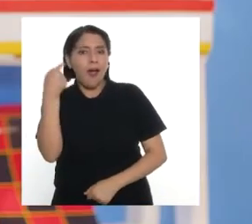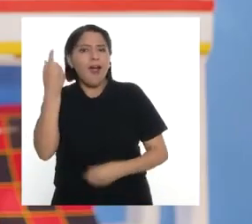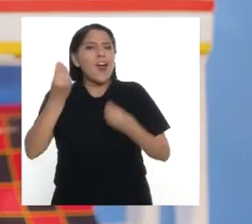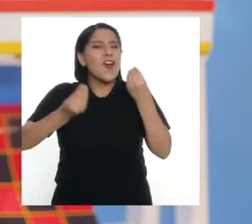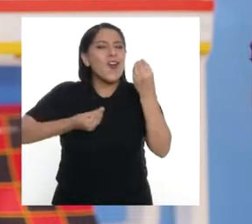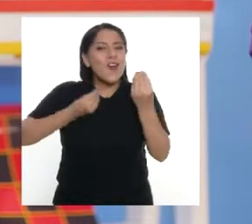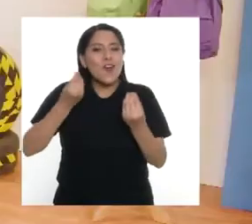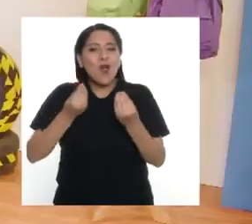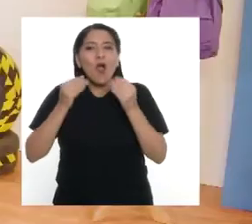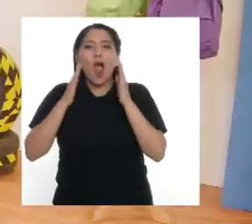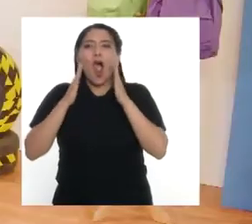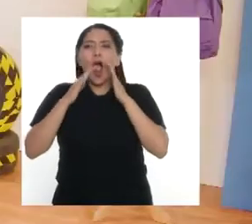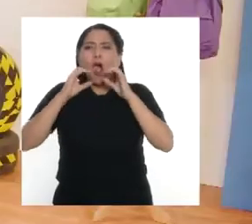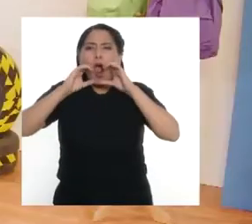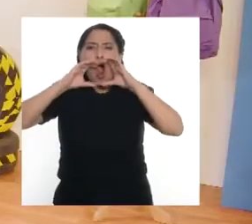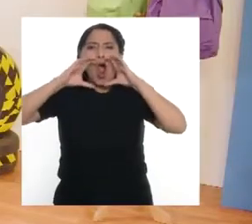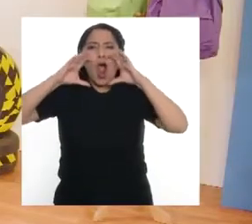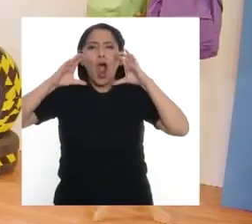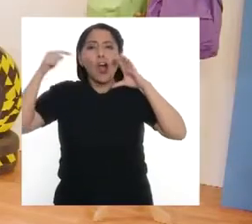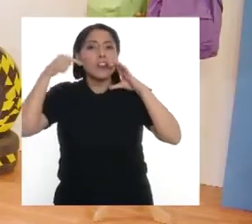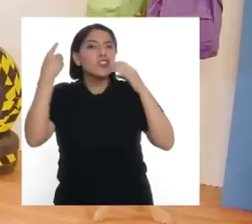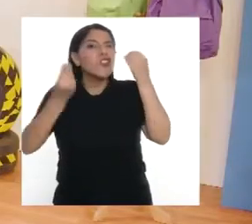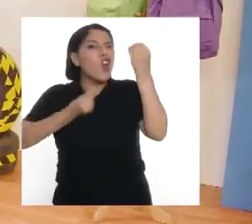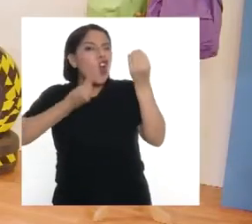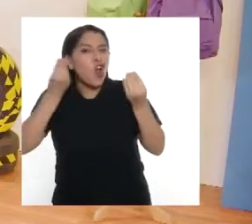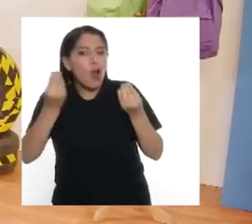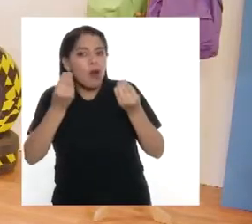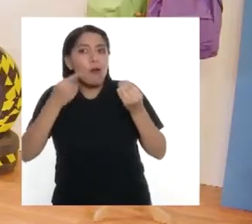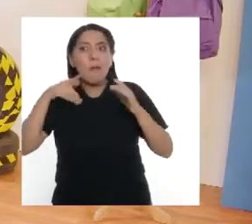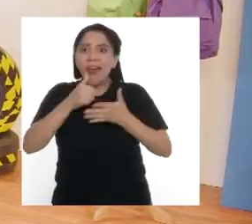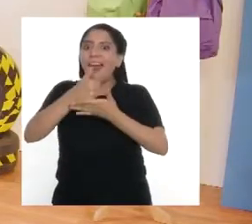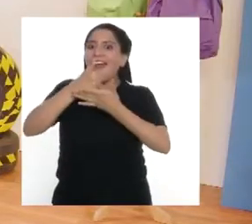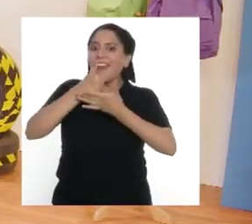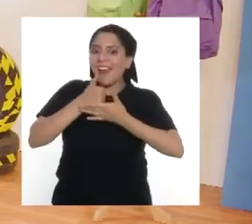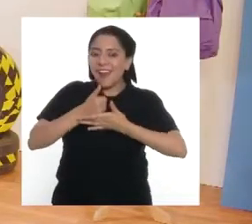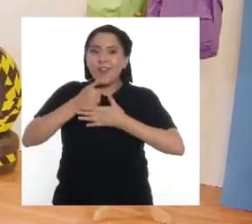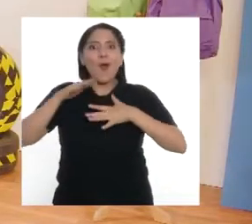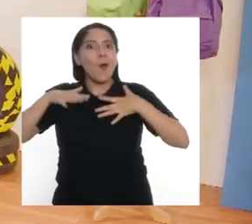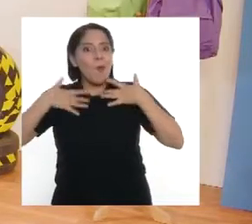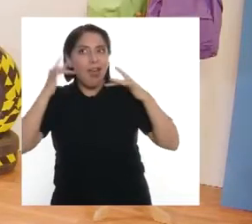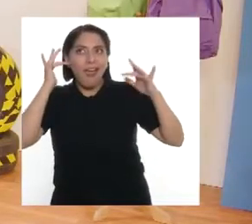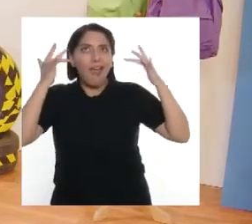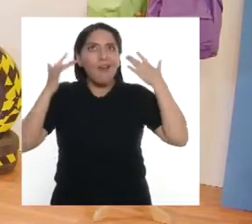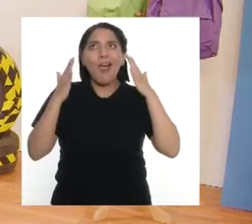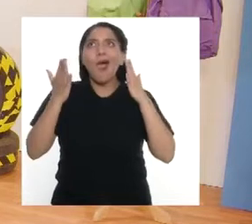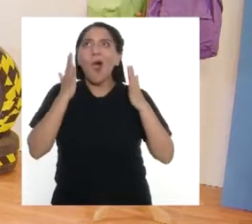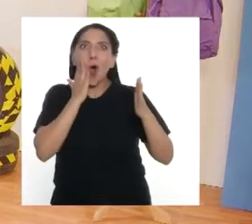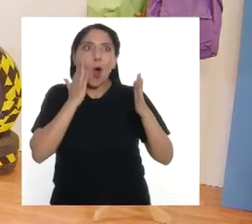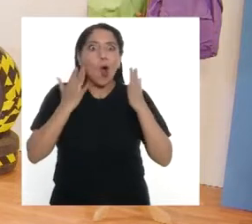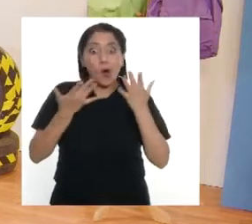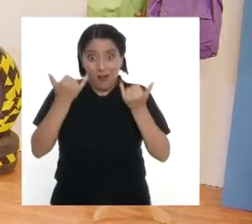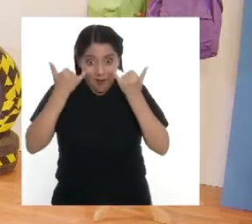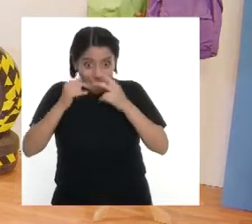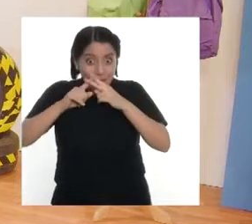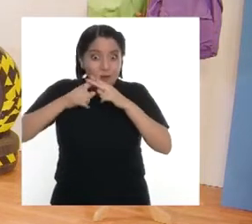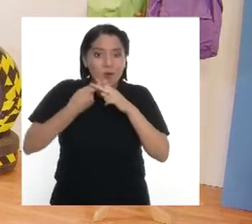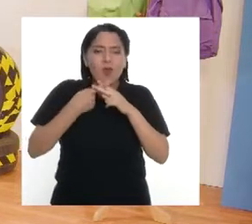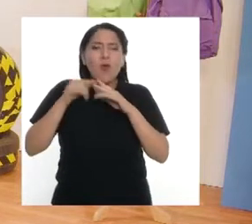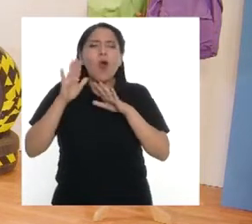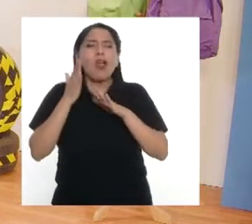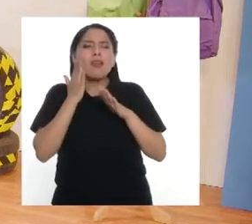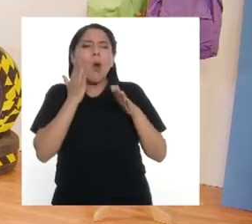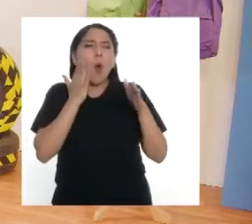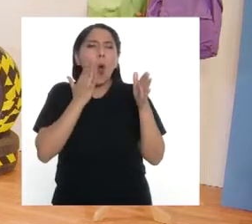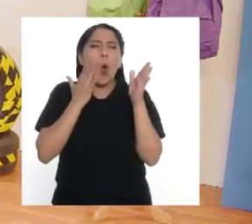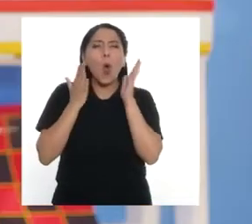manera tendremos un espacio amplio en la boca para que nos permitirá hacer mejor los sonidos. Probemos ahora